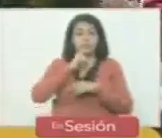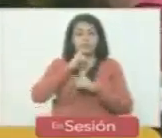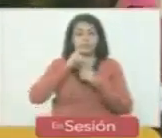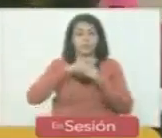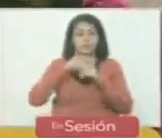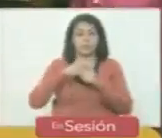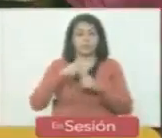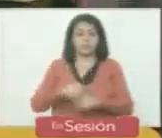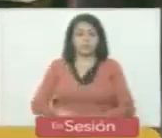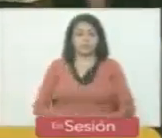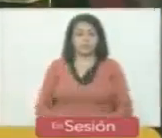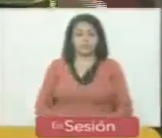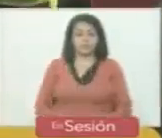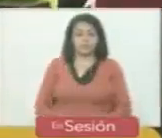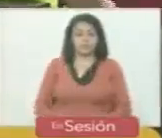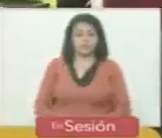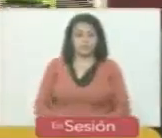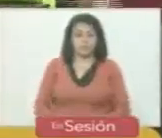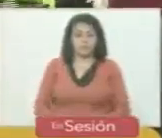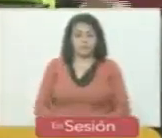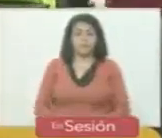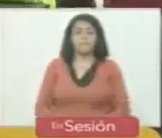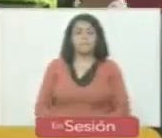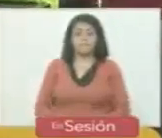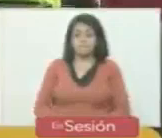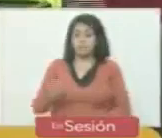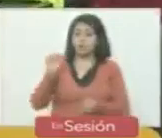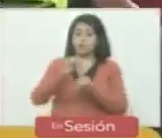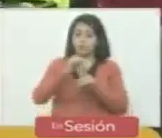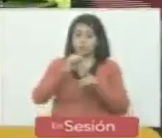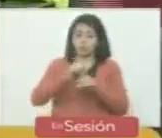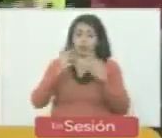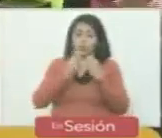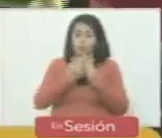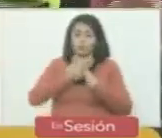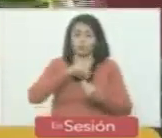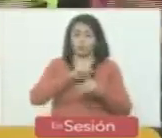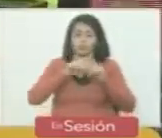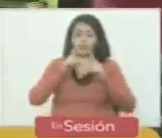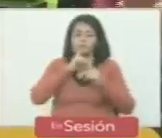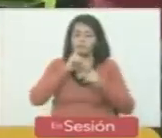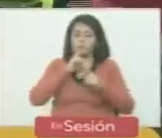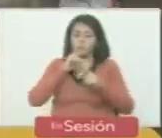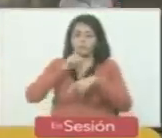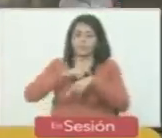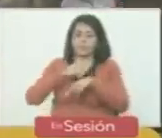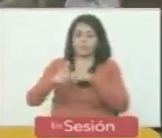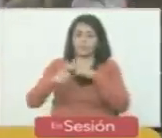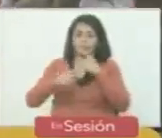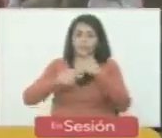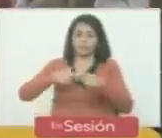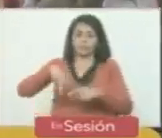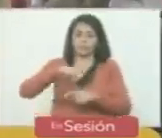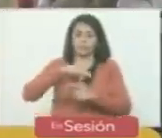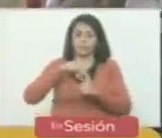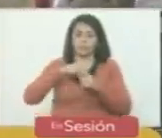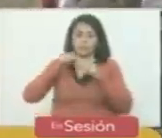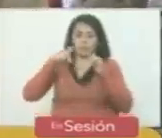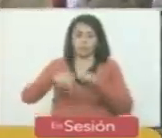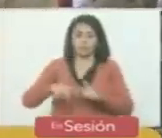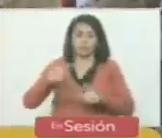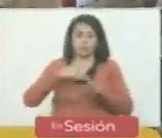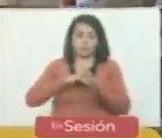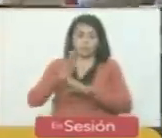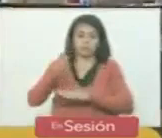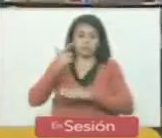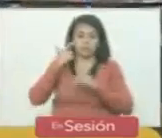difíciles, él se restió con nosotros, pero en un momento difícil, nosotros, hoy que